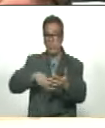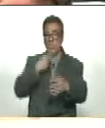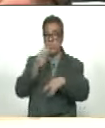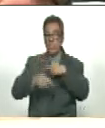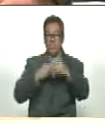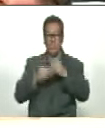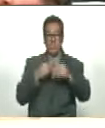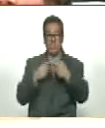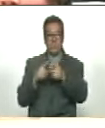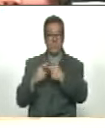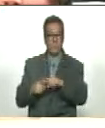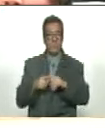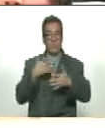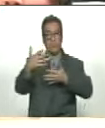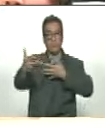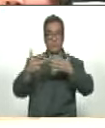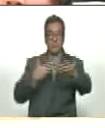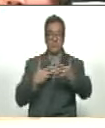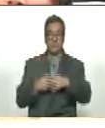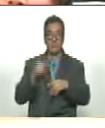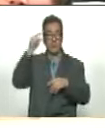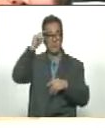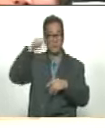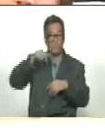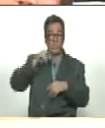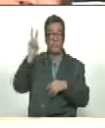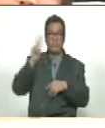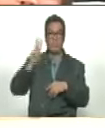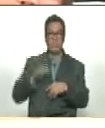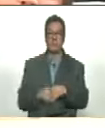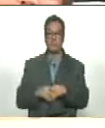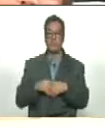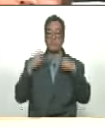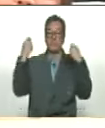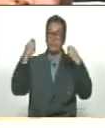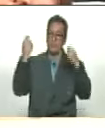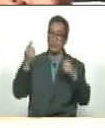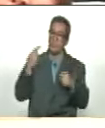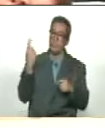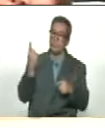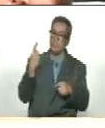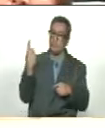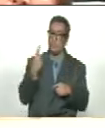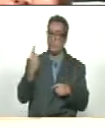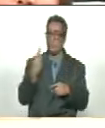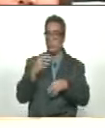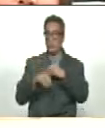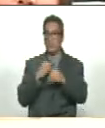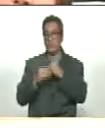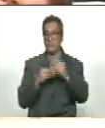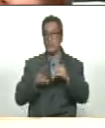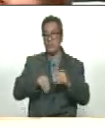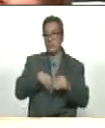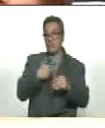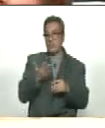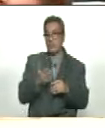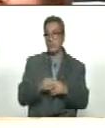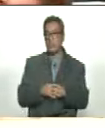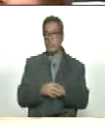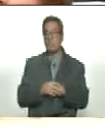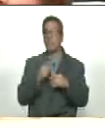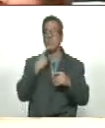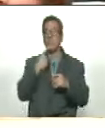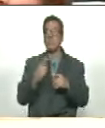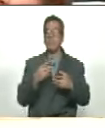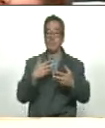realizar diferentes intercambios. Hoy desde Venezuela celebramos no solamente el hecho de poder